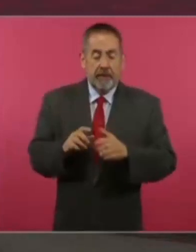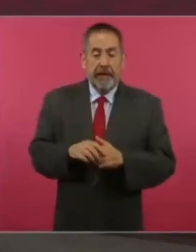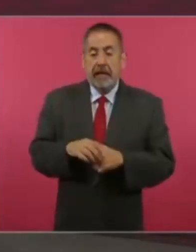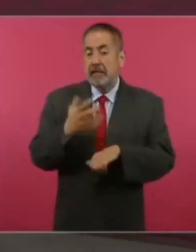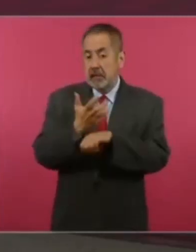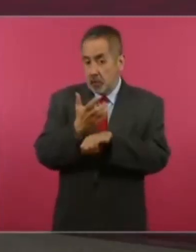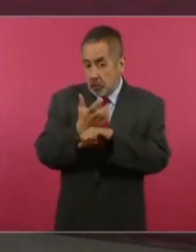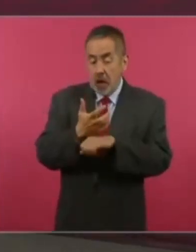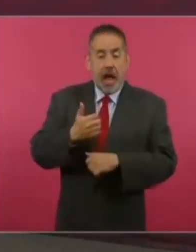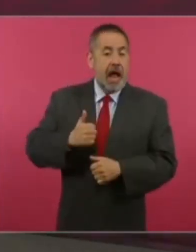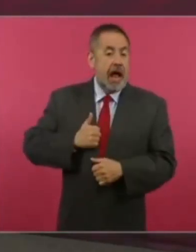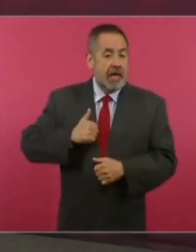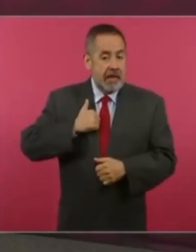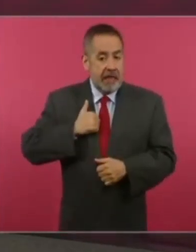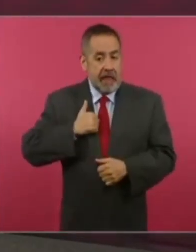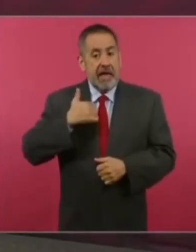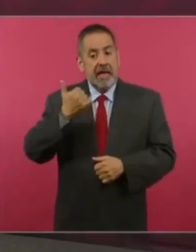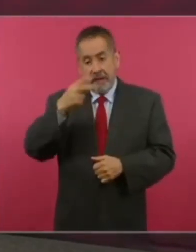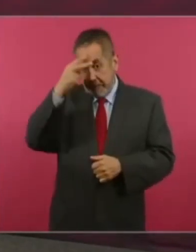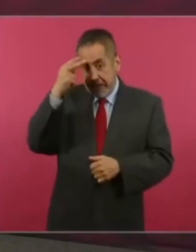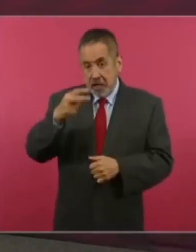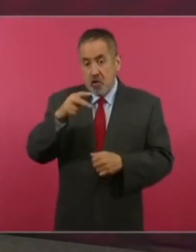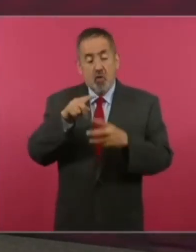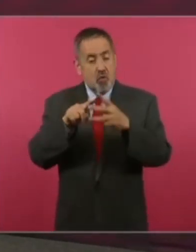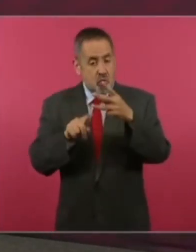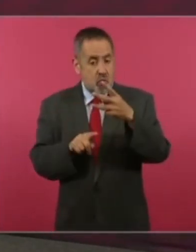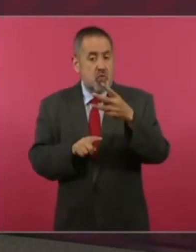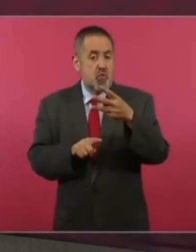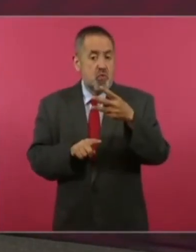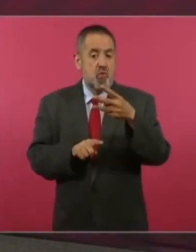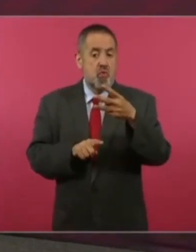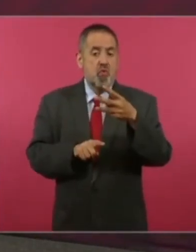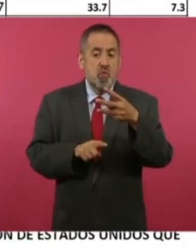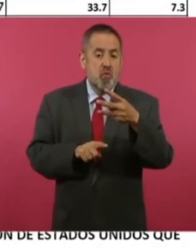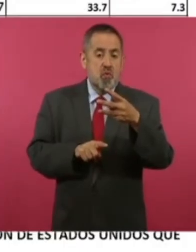Canadá y México.